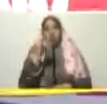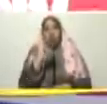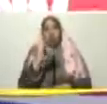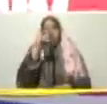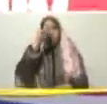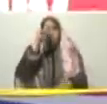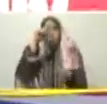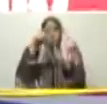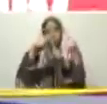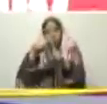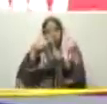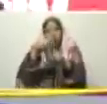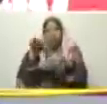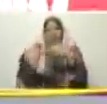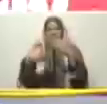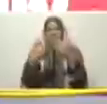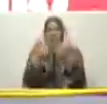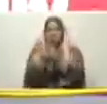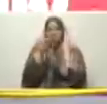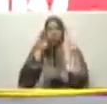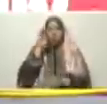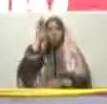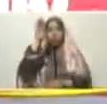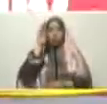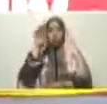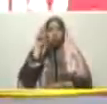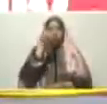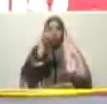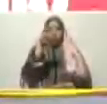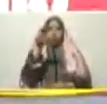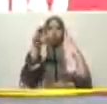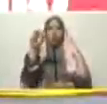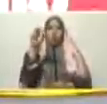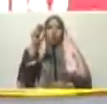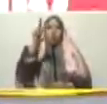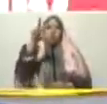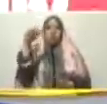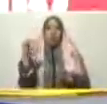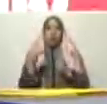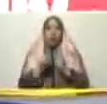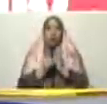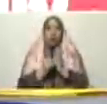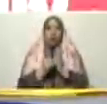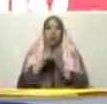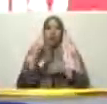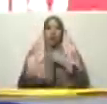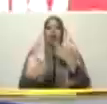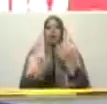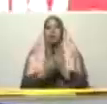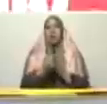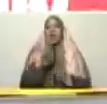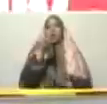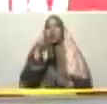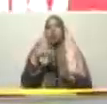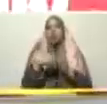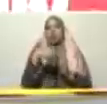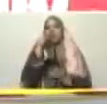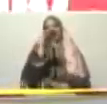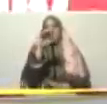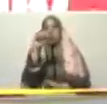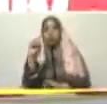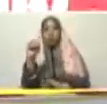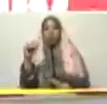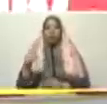horizonte de 2030 2040 y 2050 decirle a todos los venezolanos